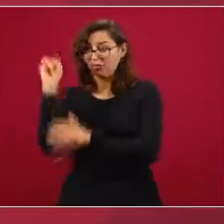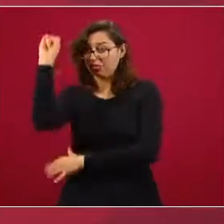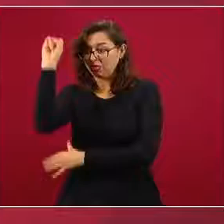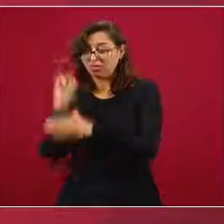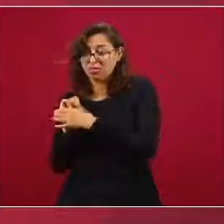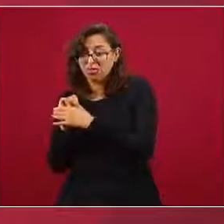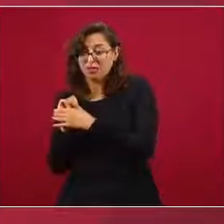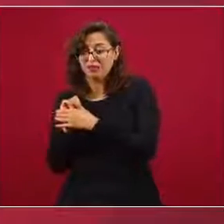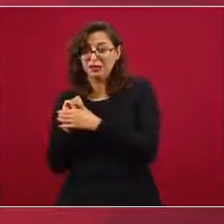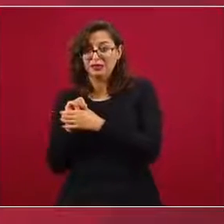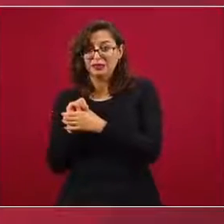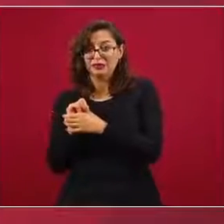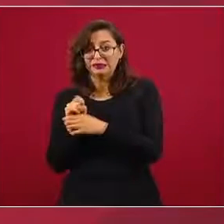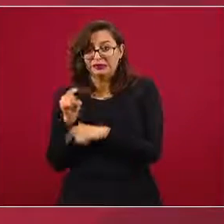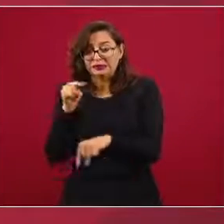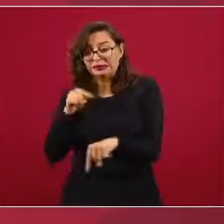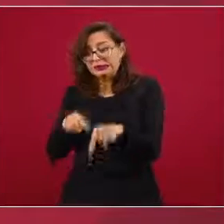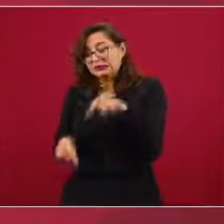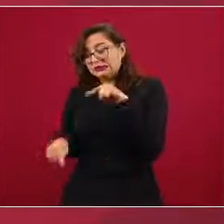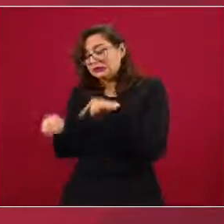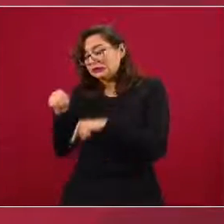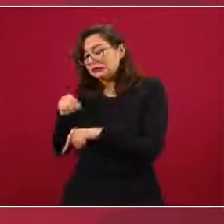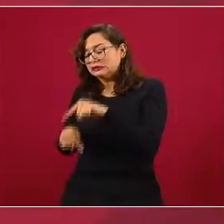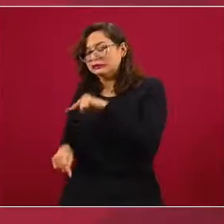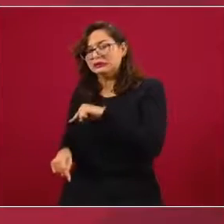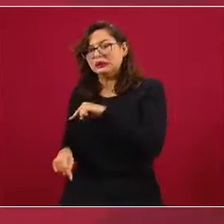o vamos hacia adelante a limpiar